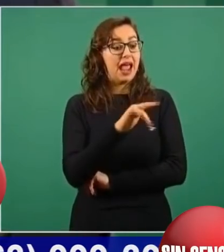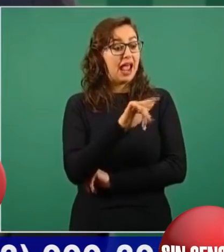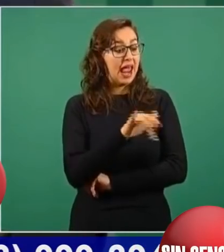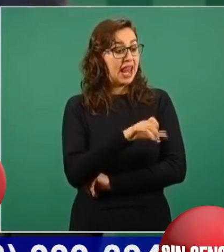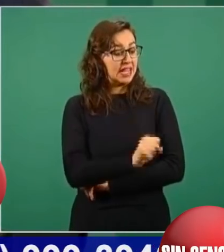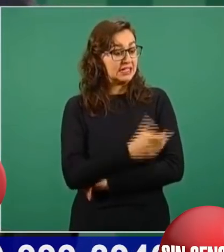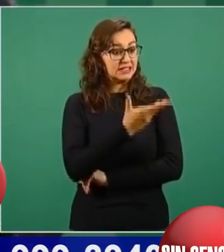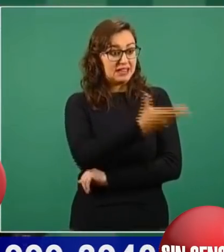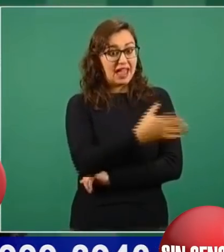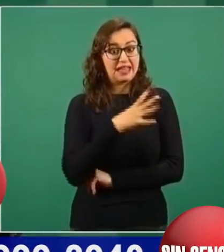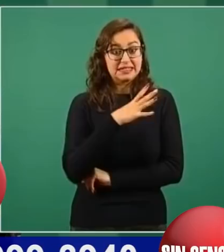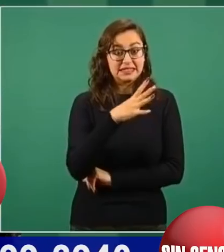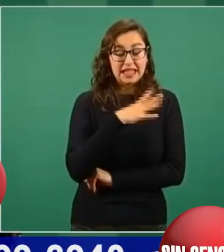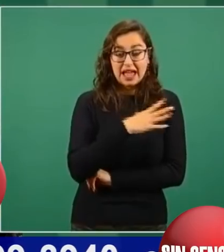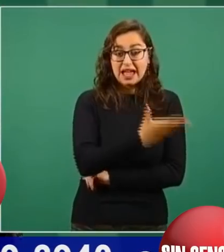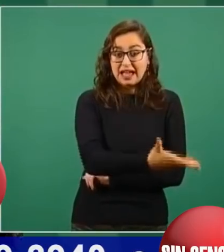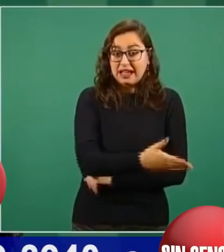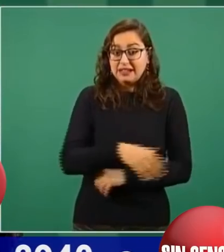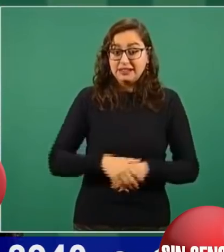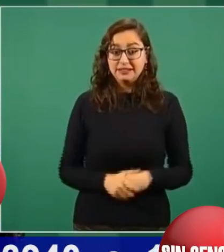Podemos hacer